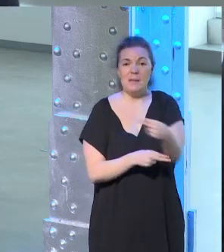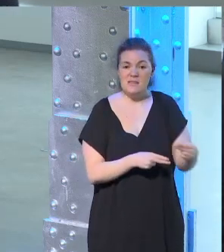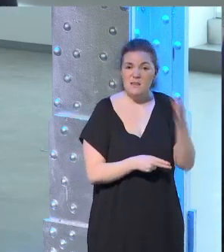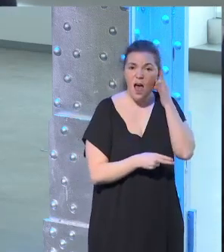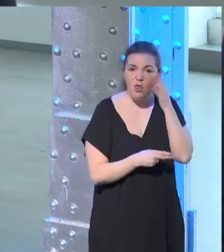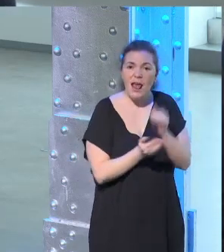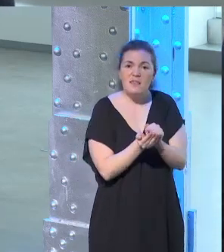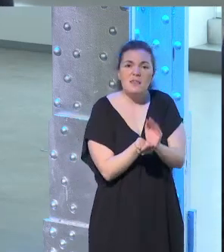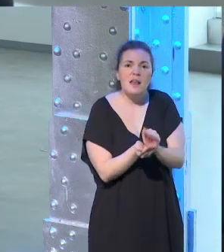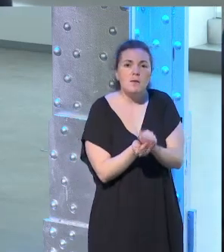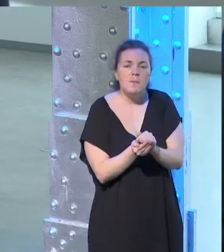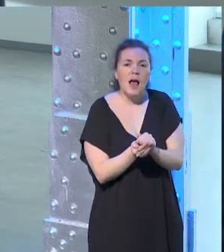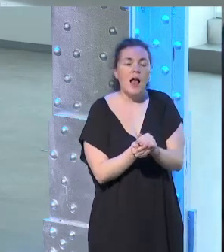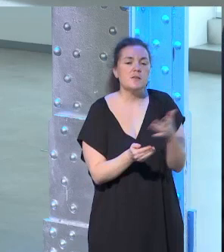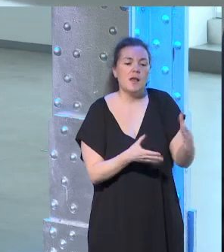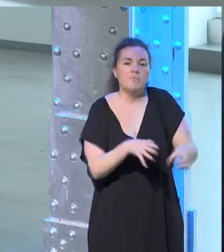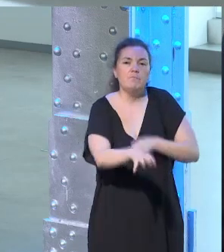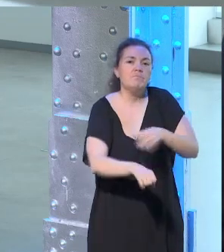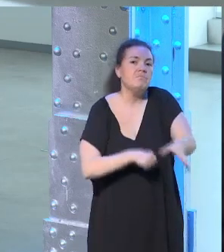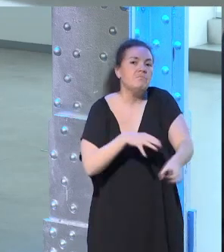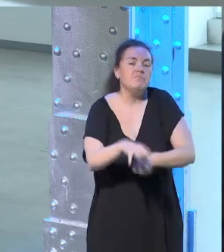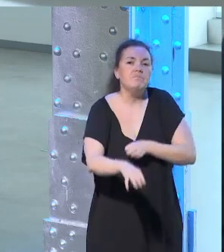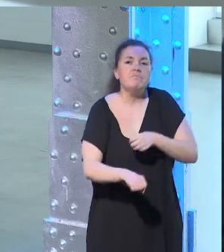pescadoras de almejas están retirando